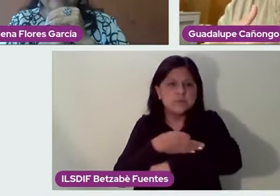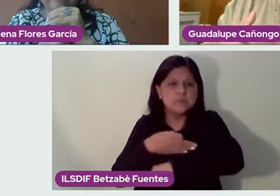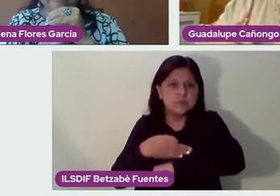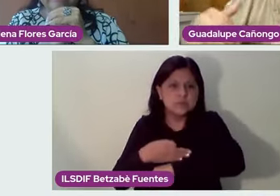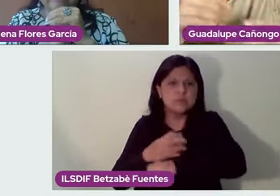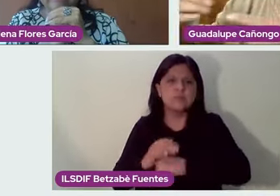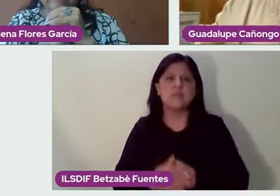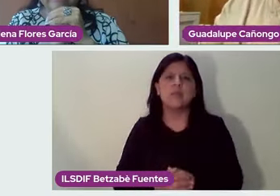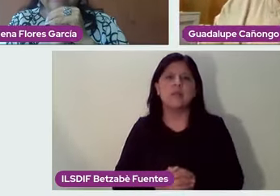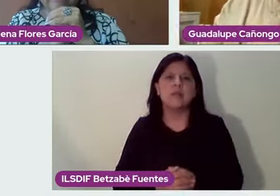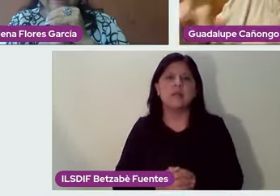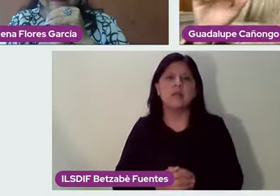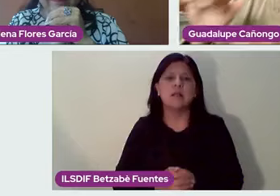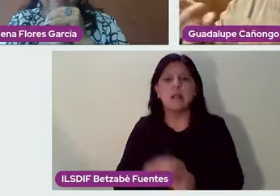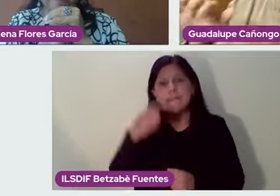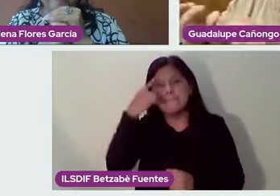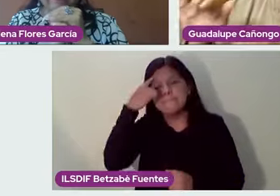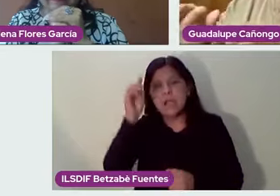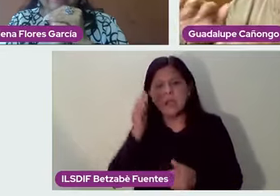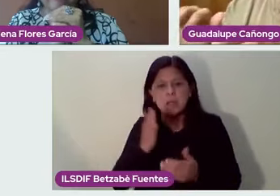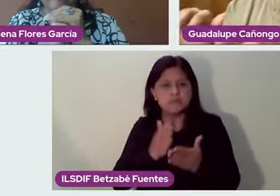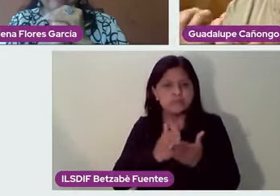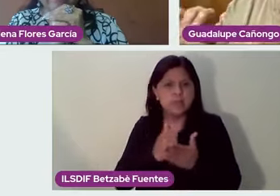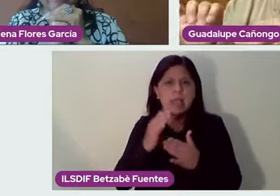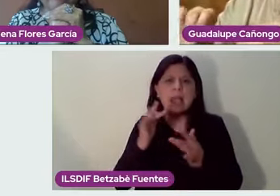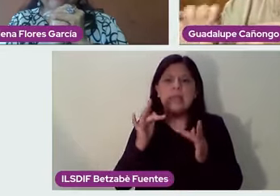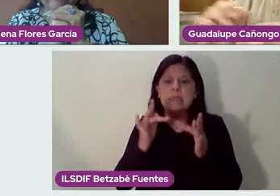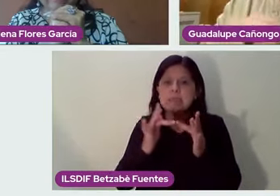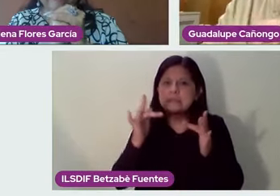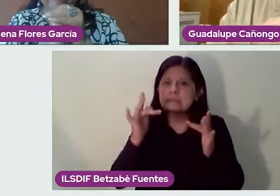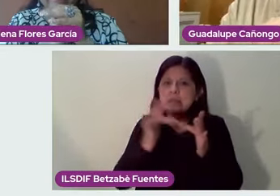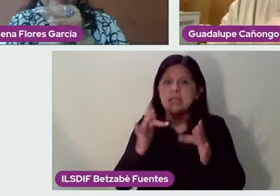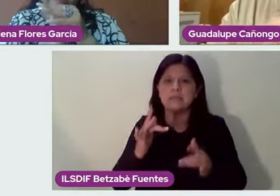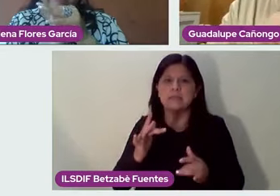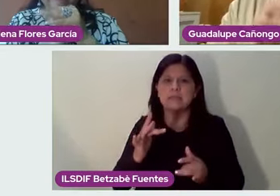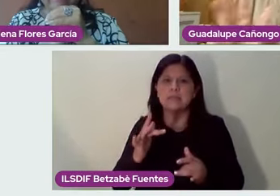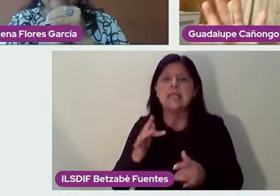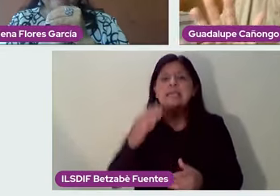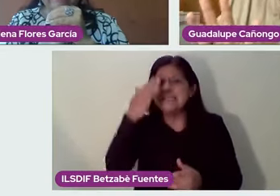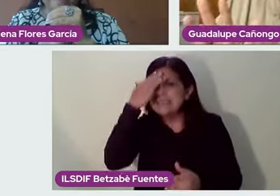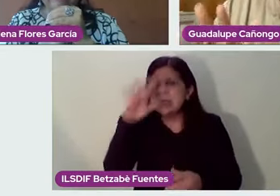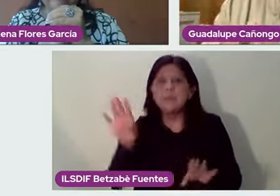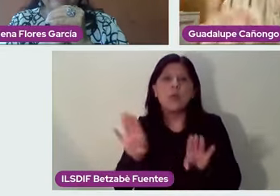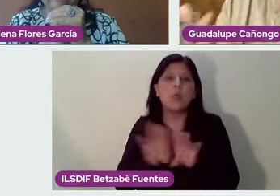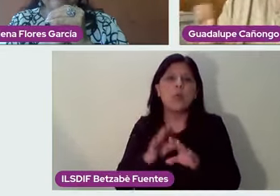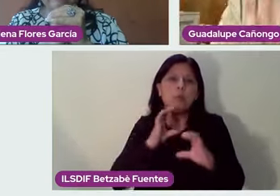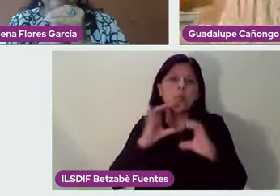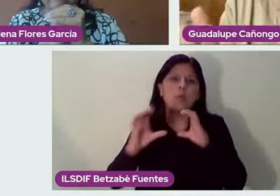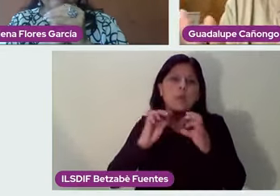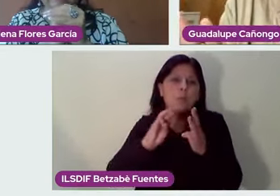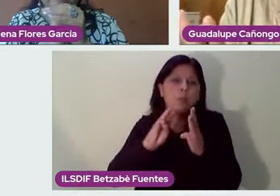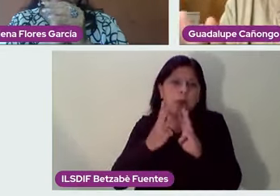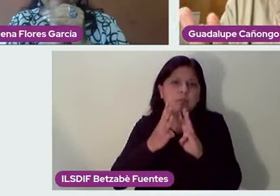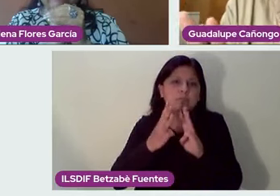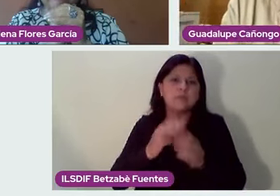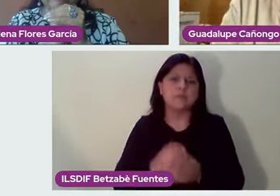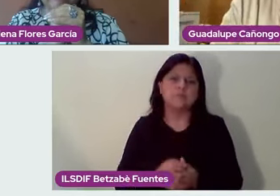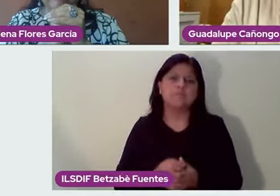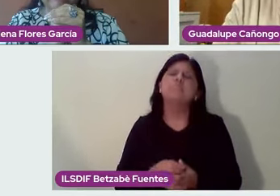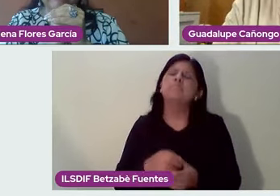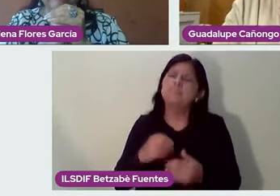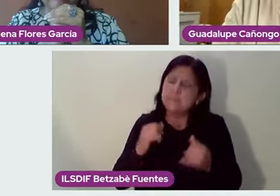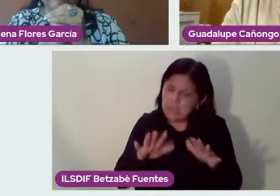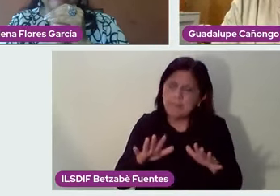acceso a internet y que sepan mandar un mensaje de WhatsApp. Ya lo logramos. Está